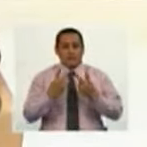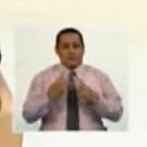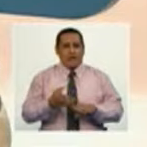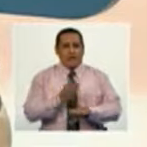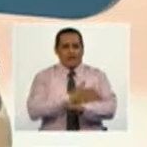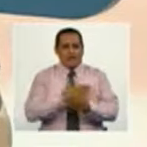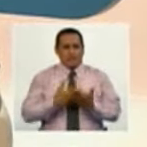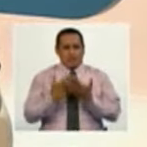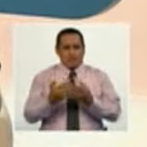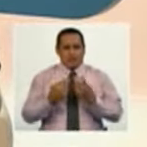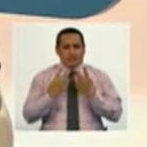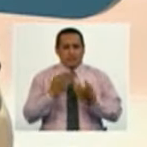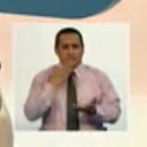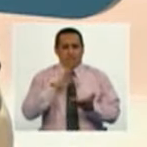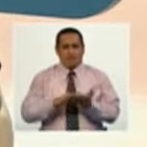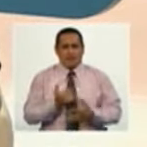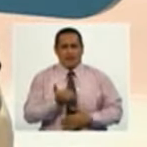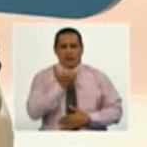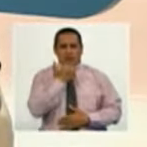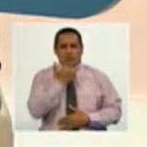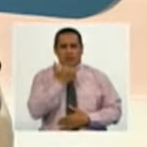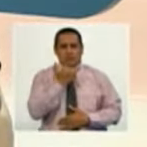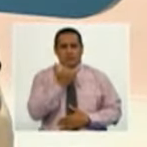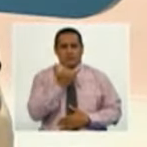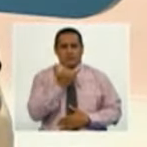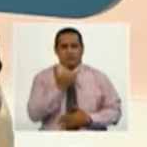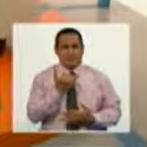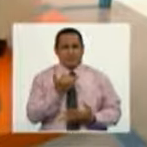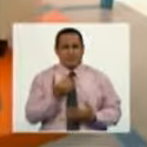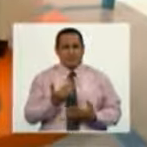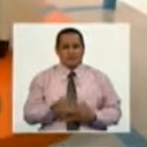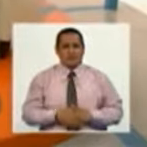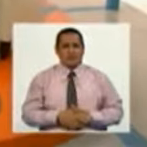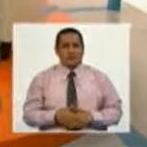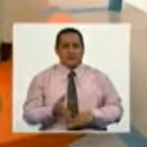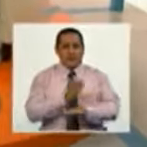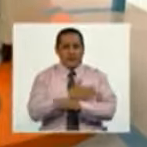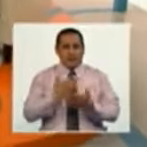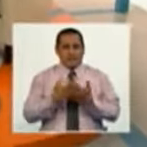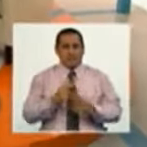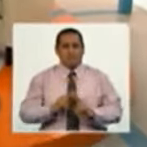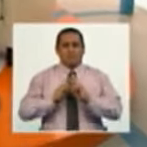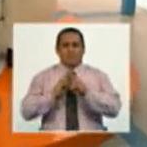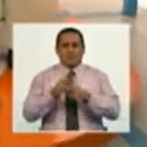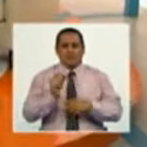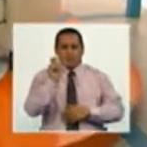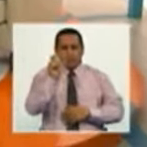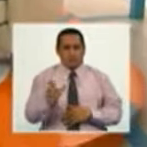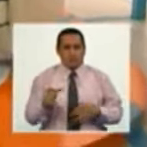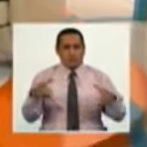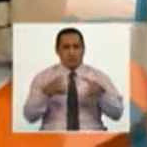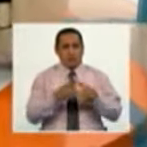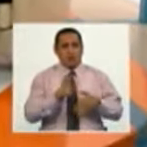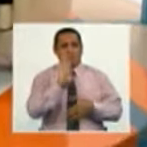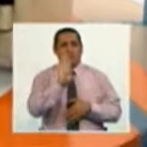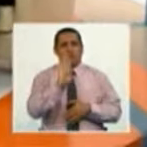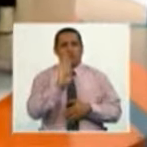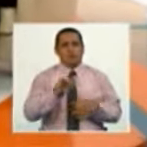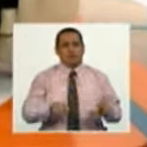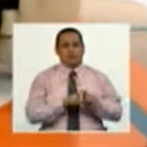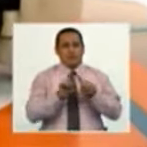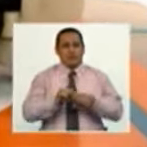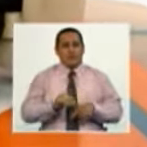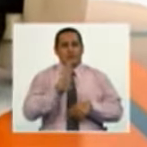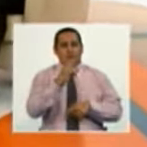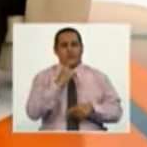y tan es, digamos, tan grave la falta que en este préstamo personal ante esa entidad bancaria,